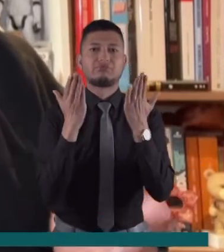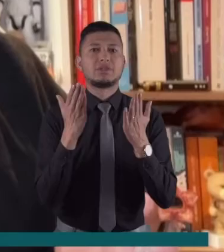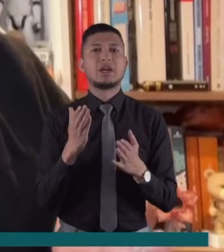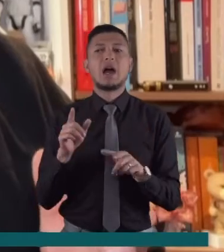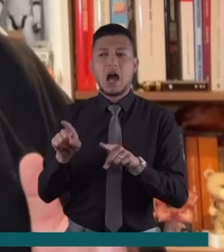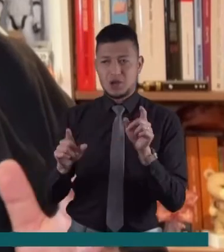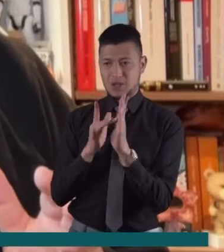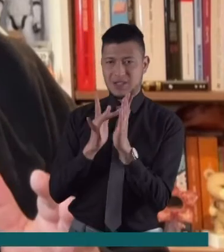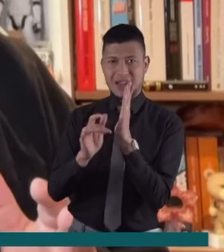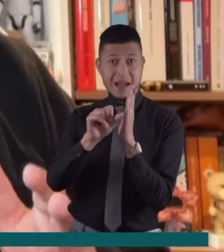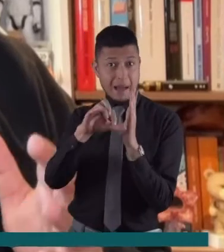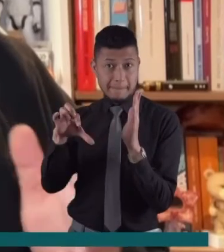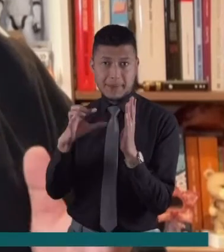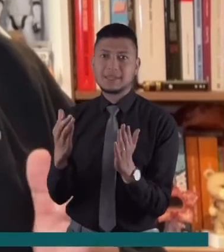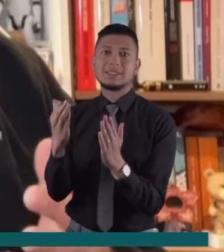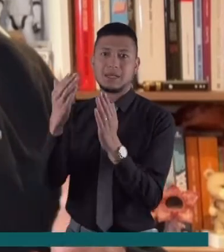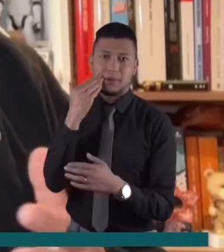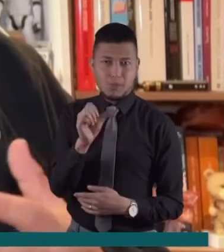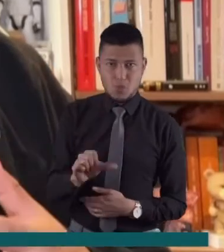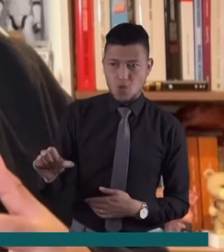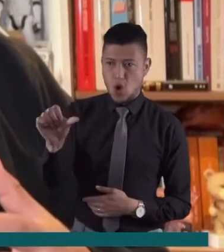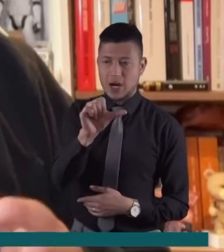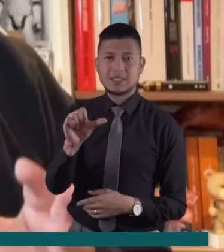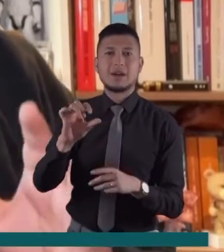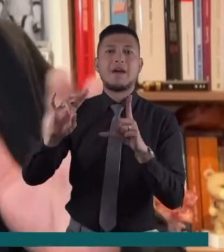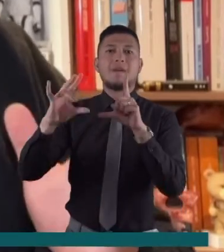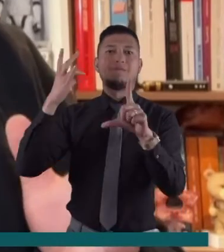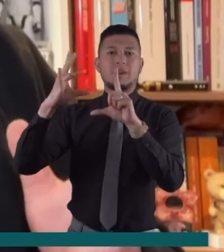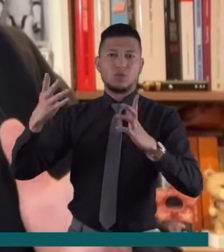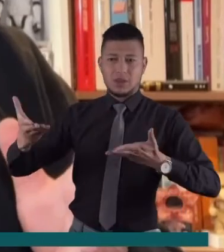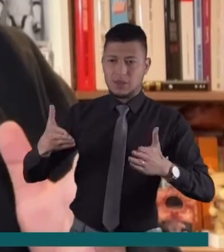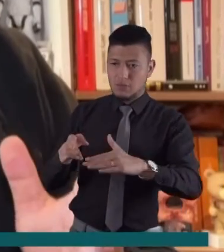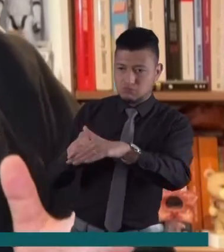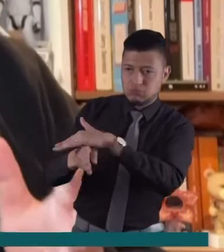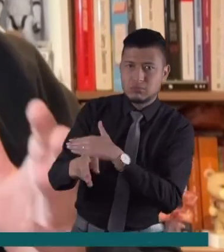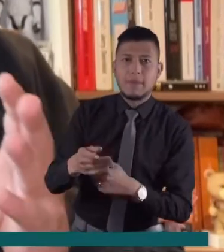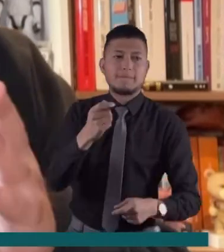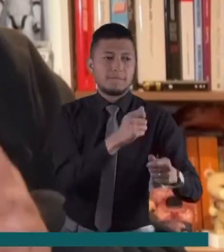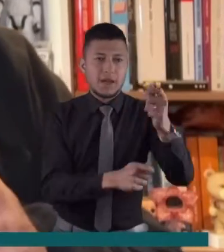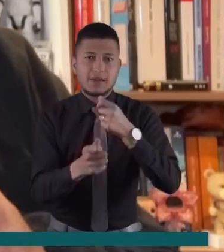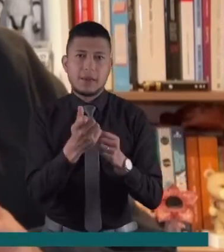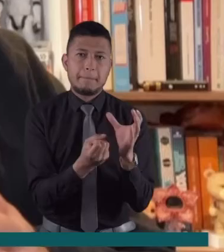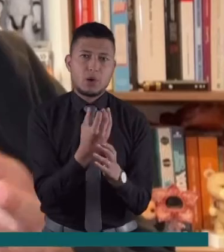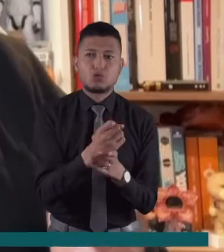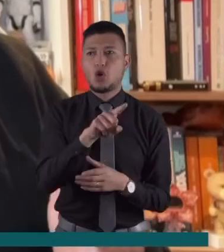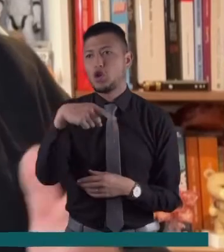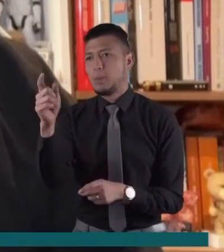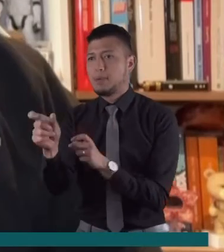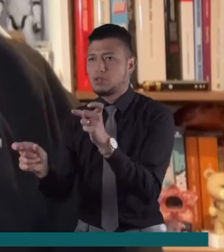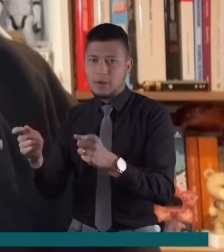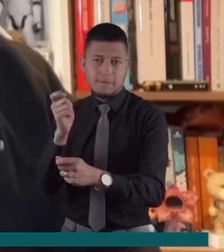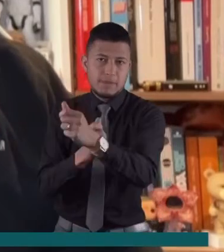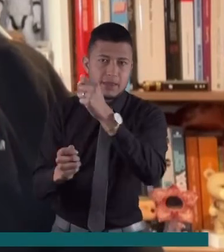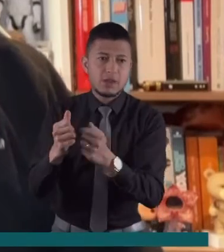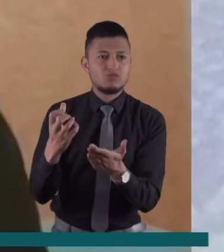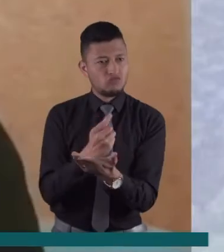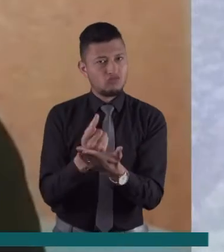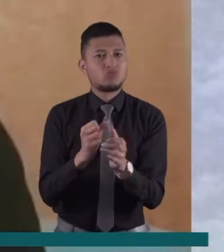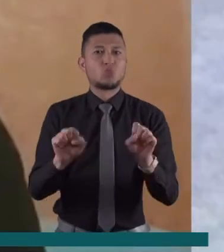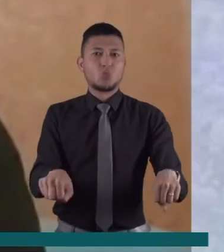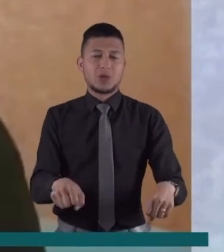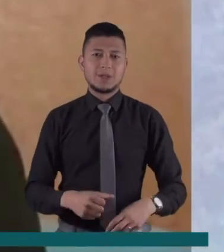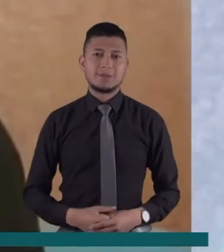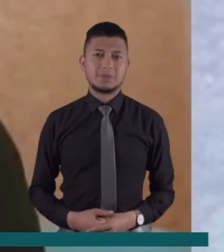aplicaciones que le facilitan a las mujeres tener tiendas virtuales para vender sus productos o los de otros y así obtener ingresos